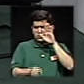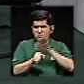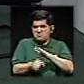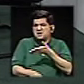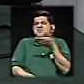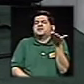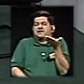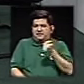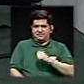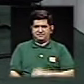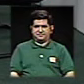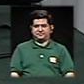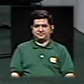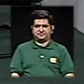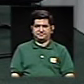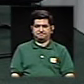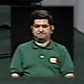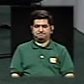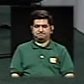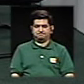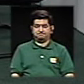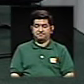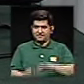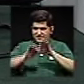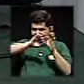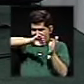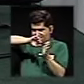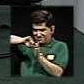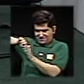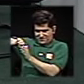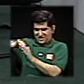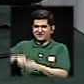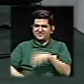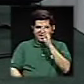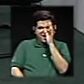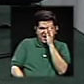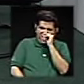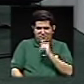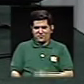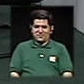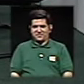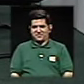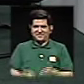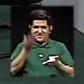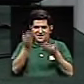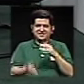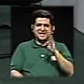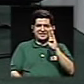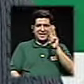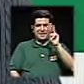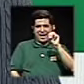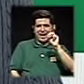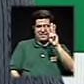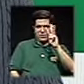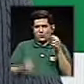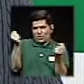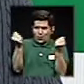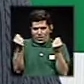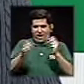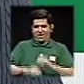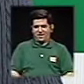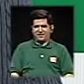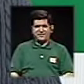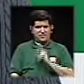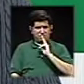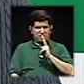de eso Por ejemplo bueno bu dejando de lado la la broma del del BMW verdad en